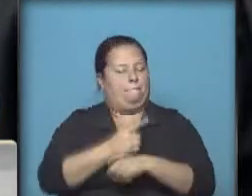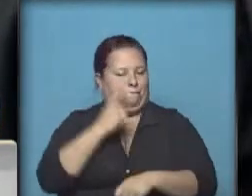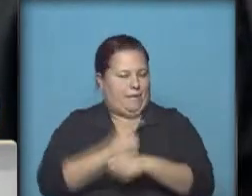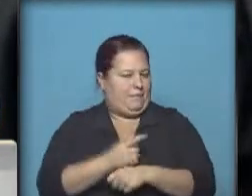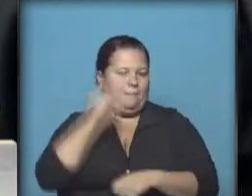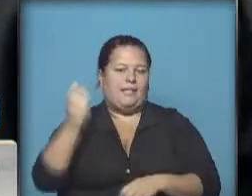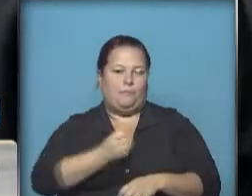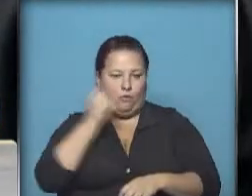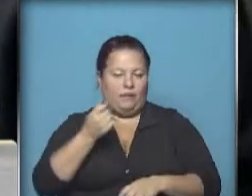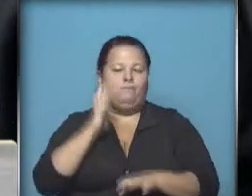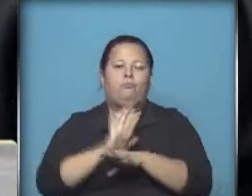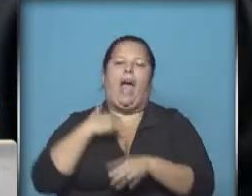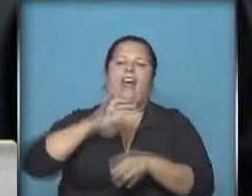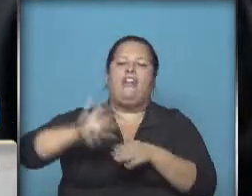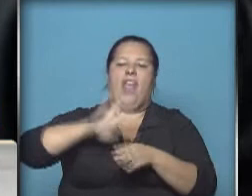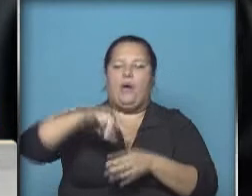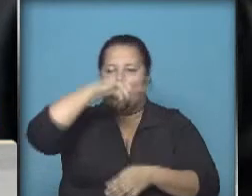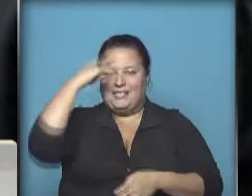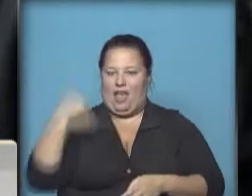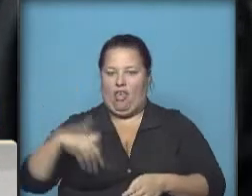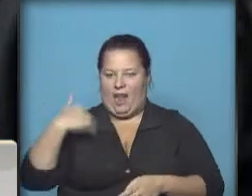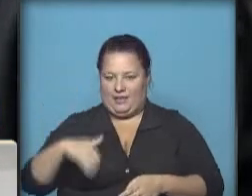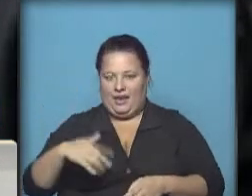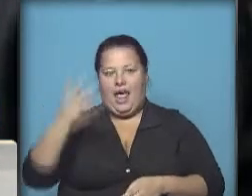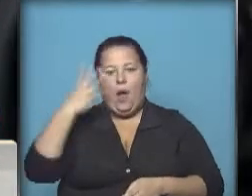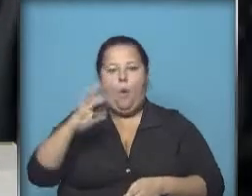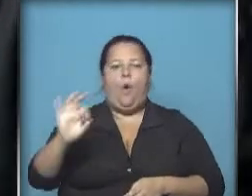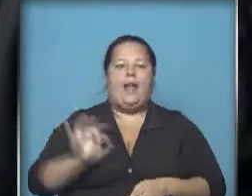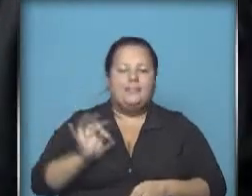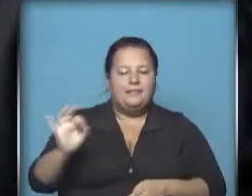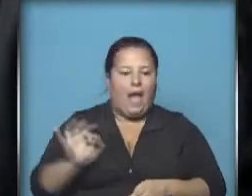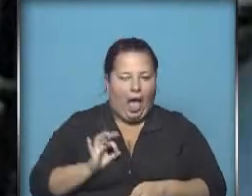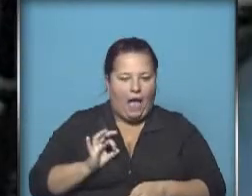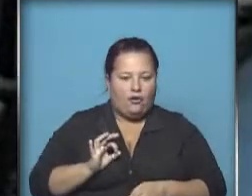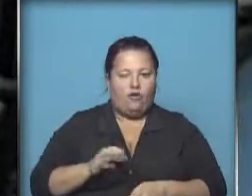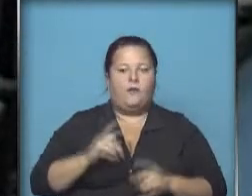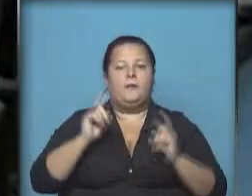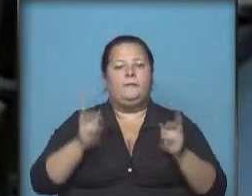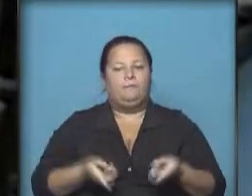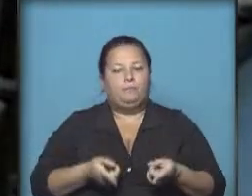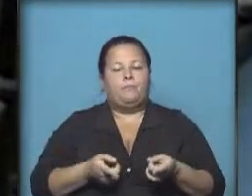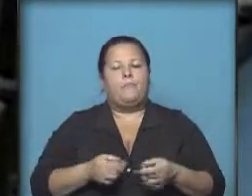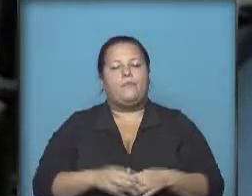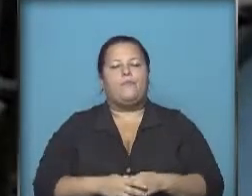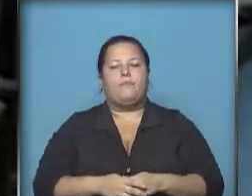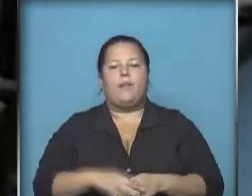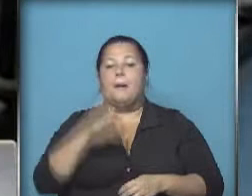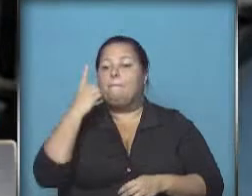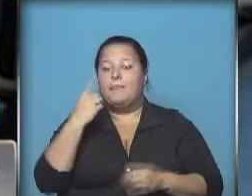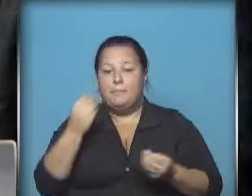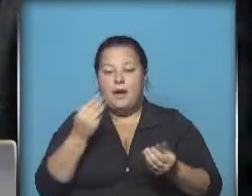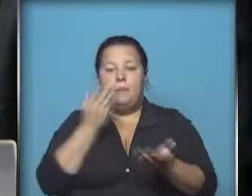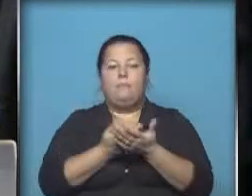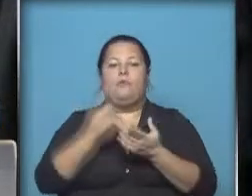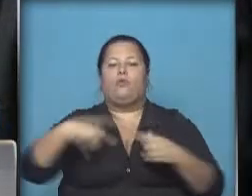y fundamental. Es una deuda que tiene el Estado argentino hace 40 años y un planteo de primera instancia de